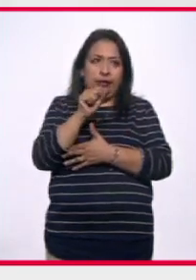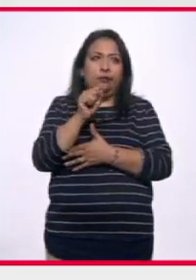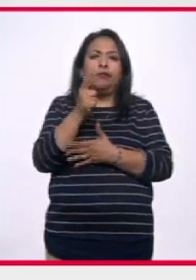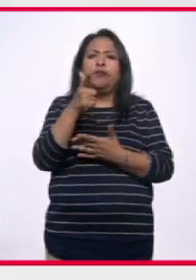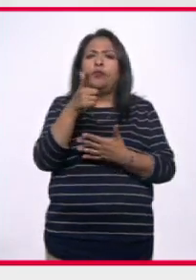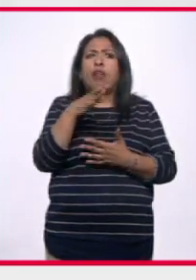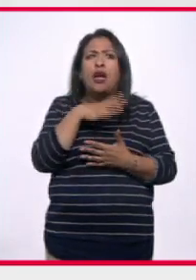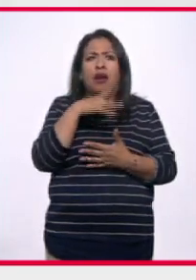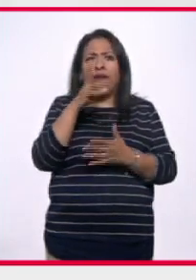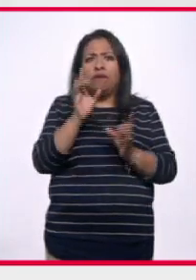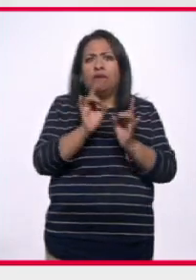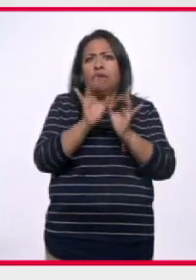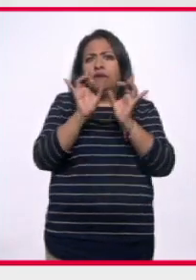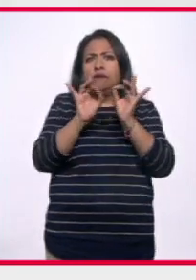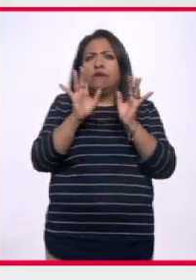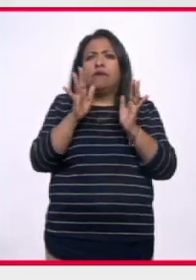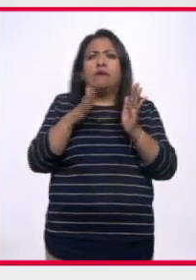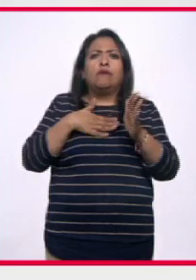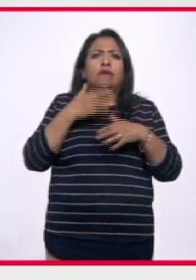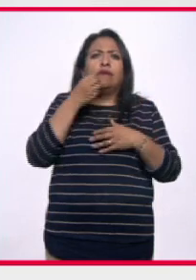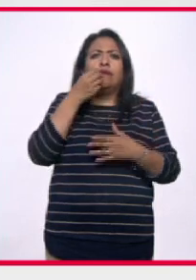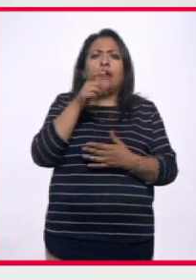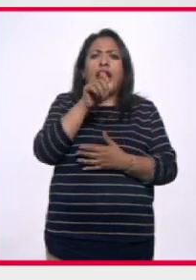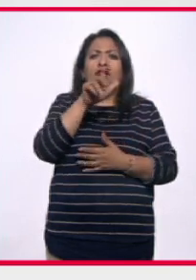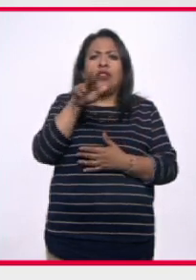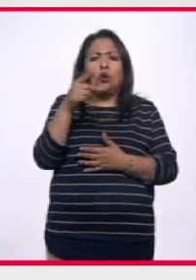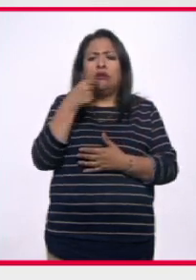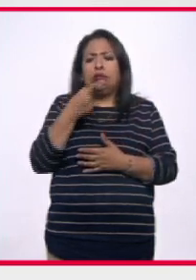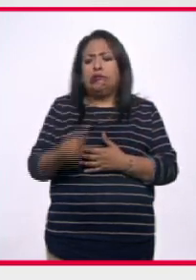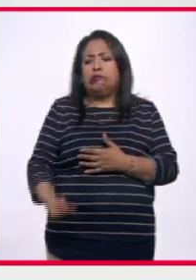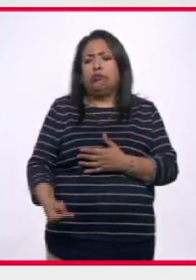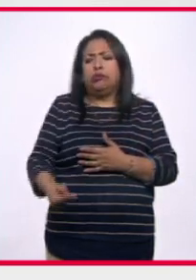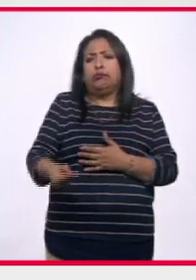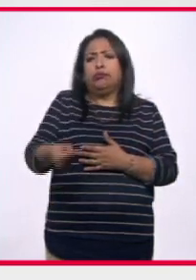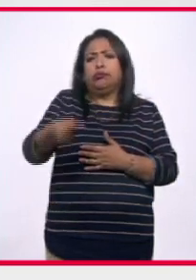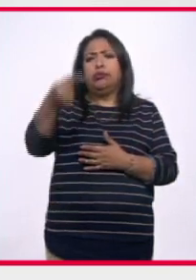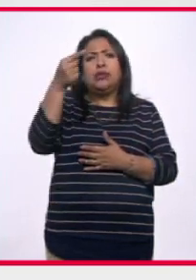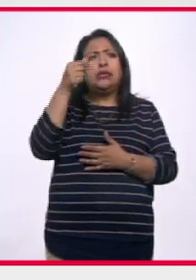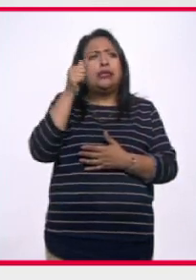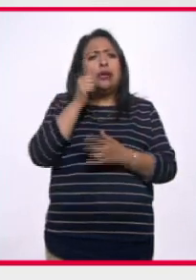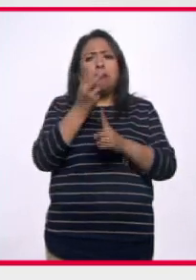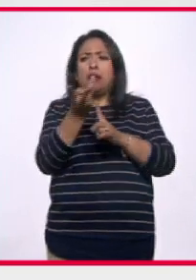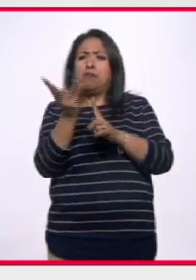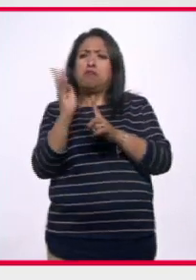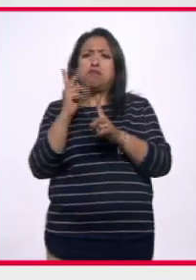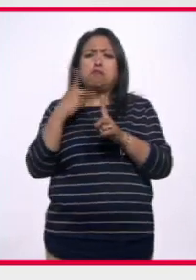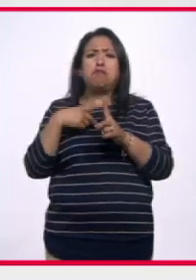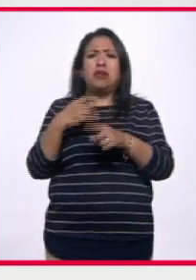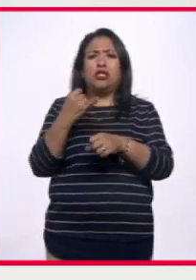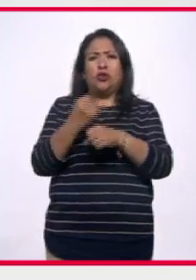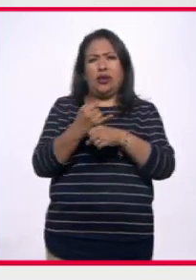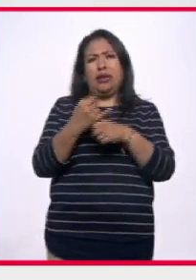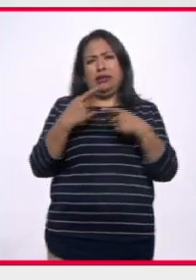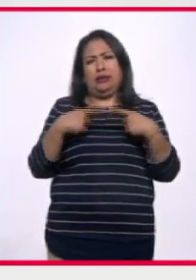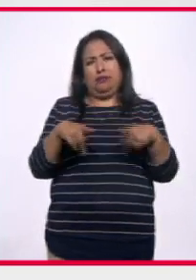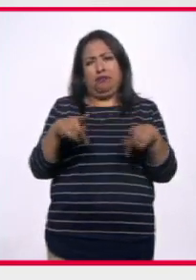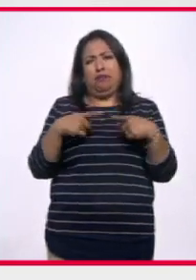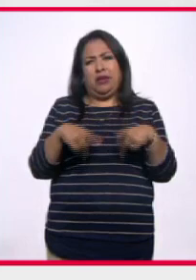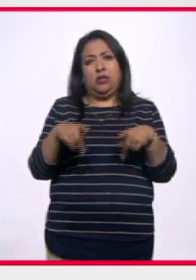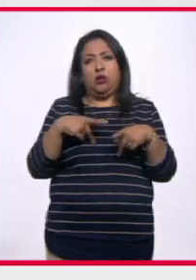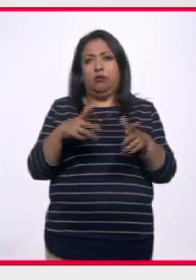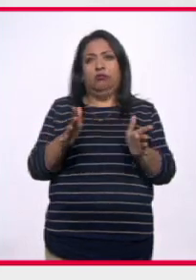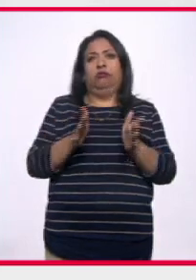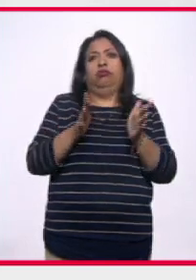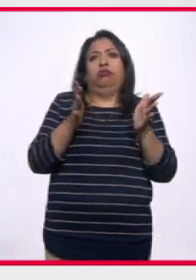tuviste muchas aventuras desde muy pequeña y rodeada siempre de personajes muy